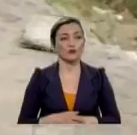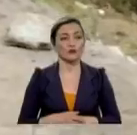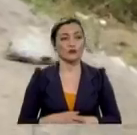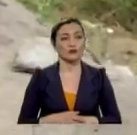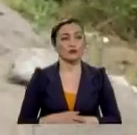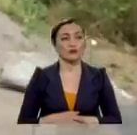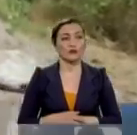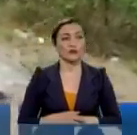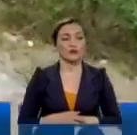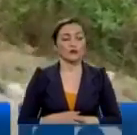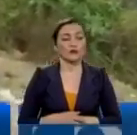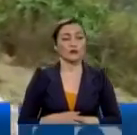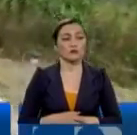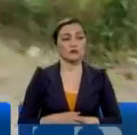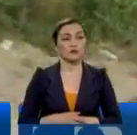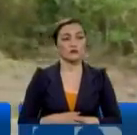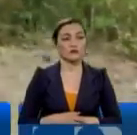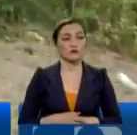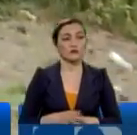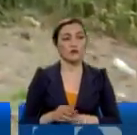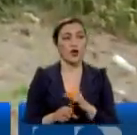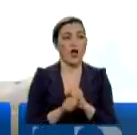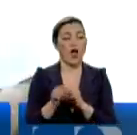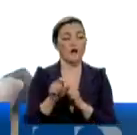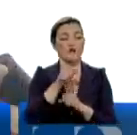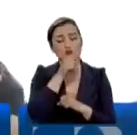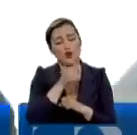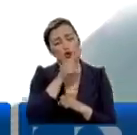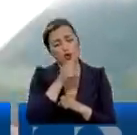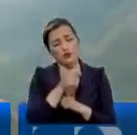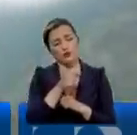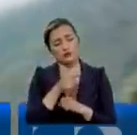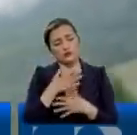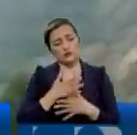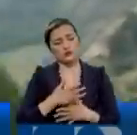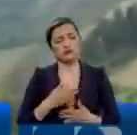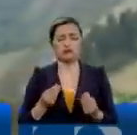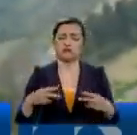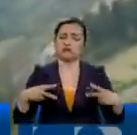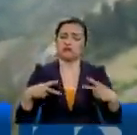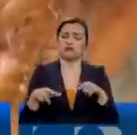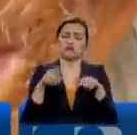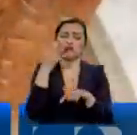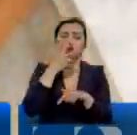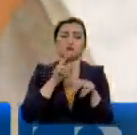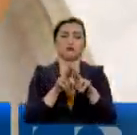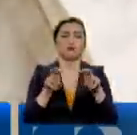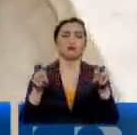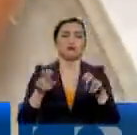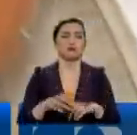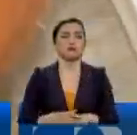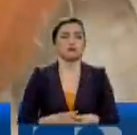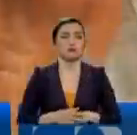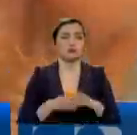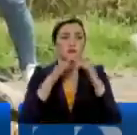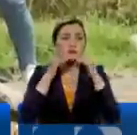022-786145 y así hacer que los últimos años de vida de César sean inolvidables en un lugar lleno de encanto natural donde